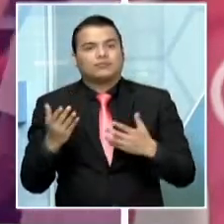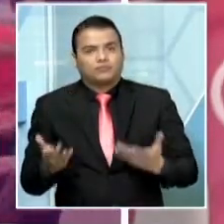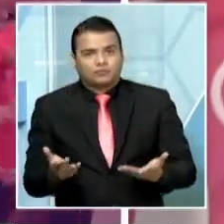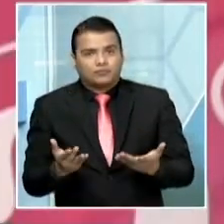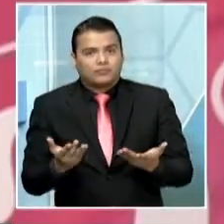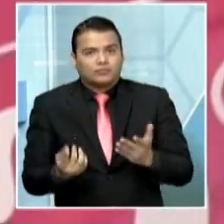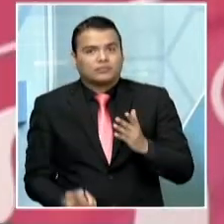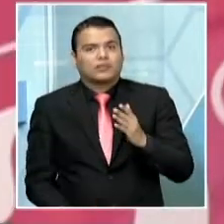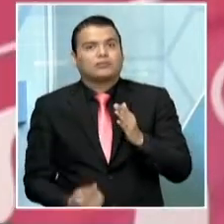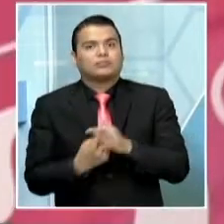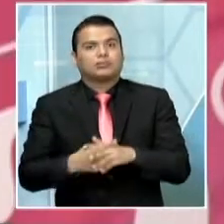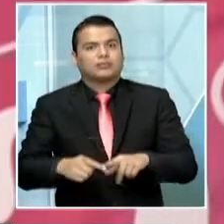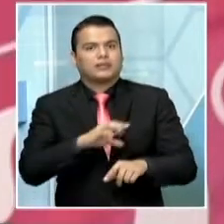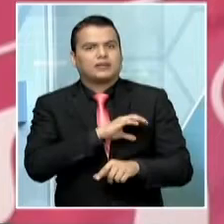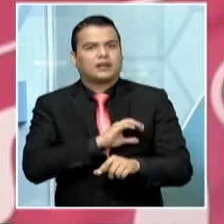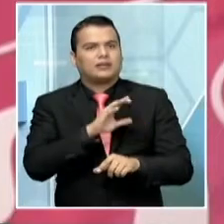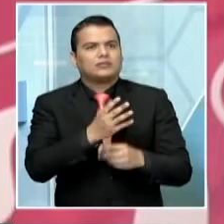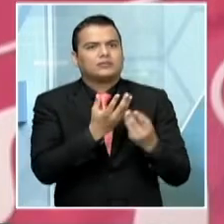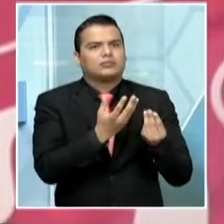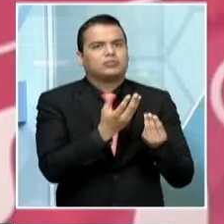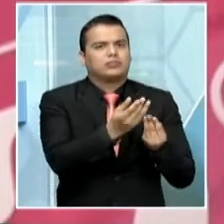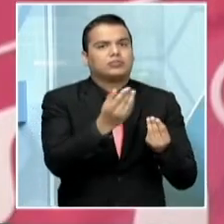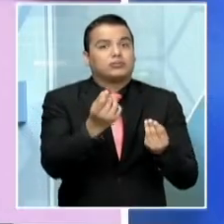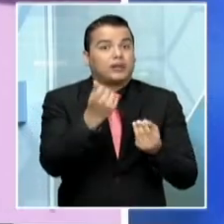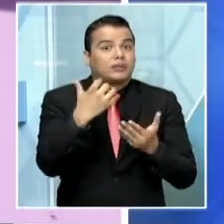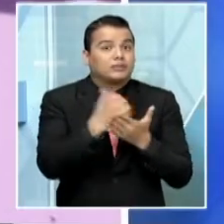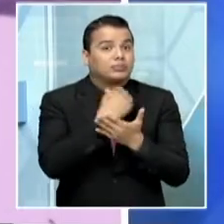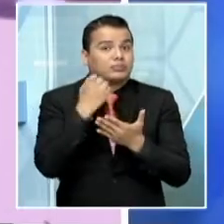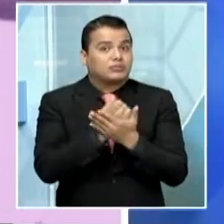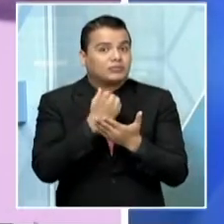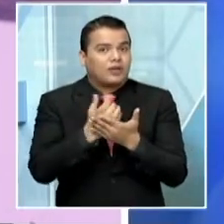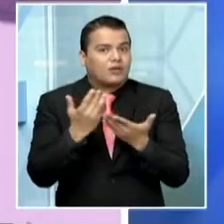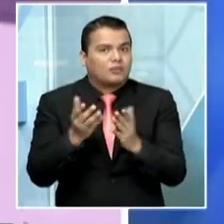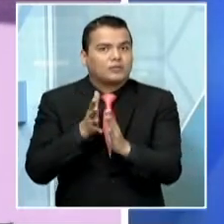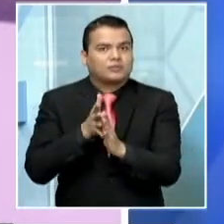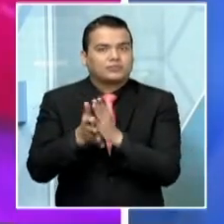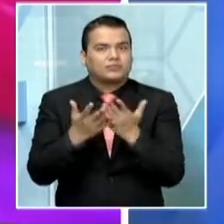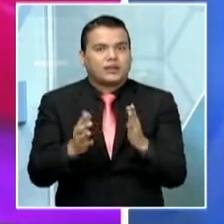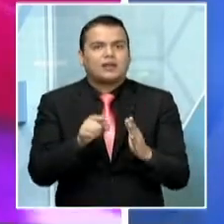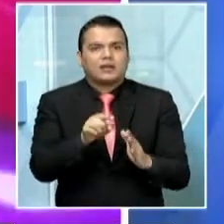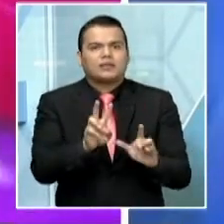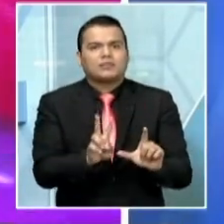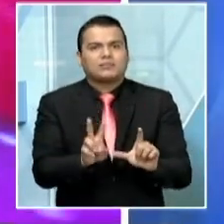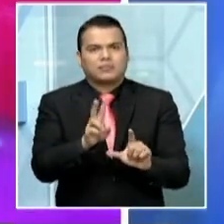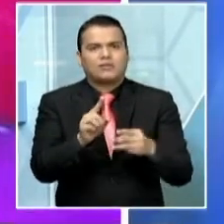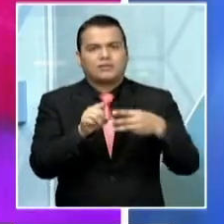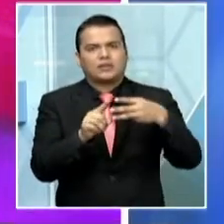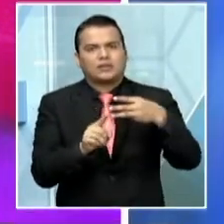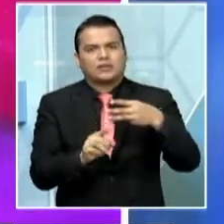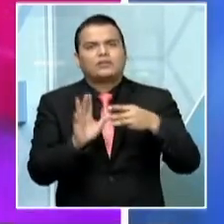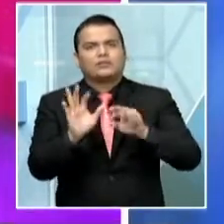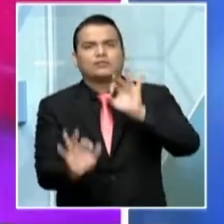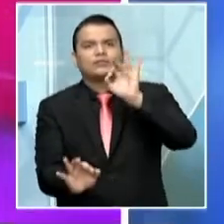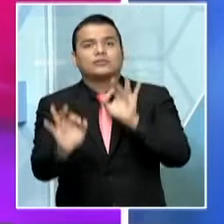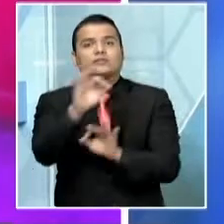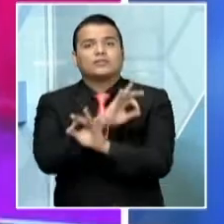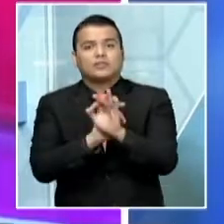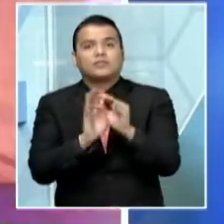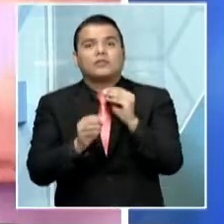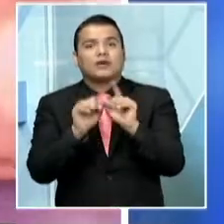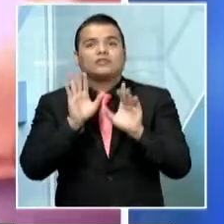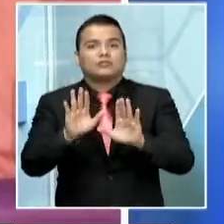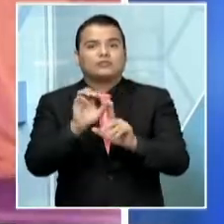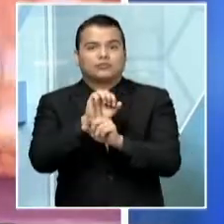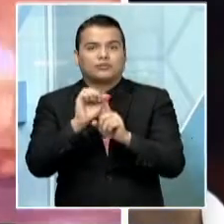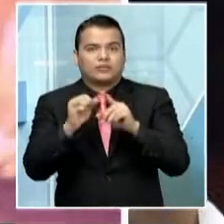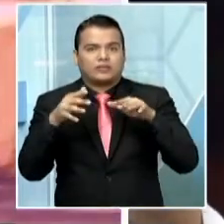cali cuando empezamos a vivir de la salsa estos eventos tendrán transmisión por telepacífico y también a través de las redes sociales del festival y de